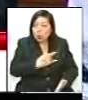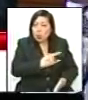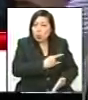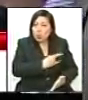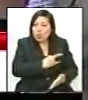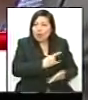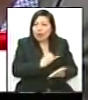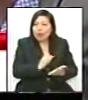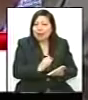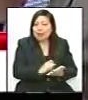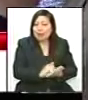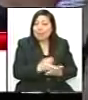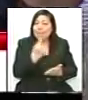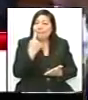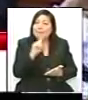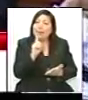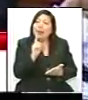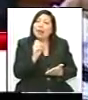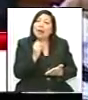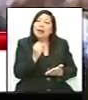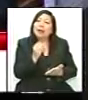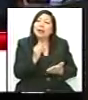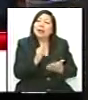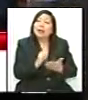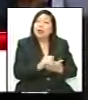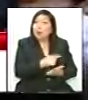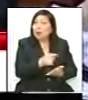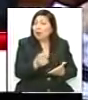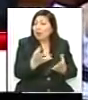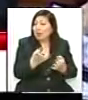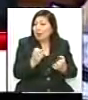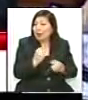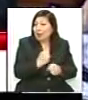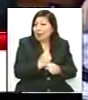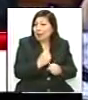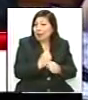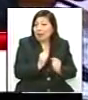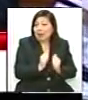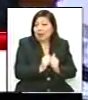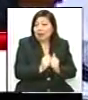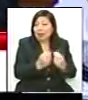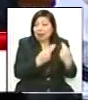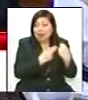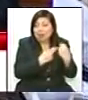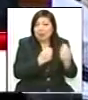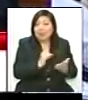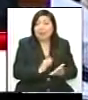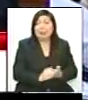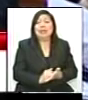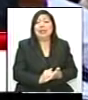servir para aquello que quieren ustedes elaborar y hacer y que están obligados a hacer,